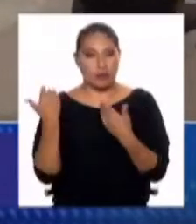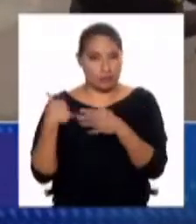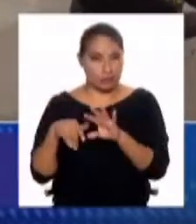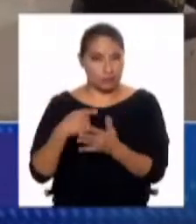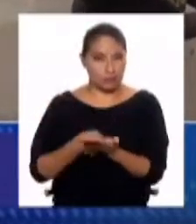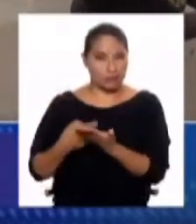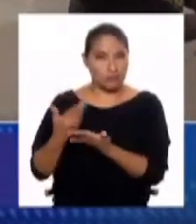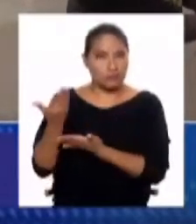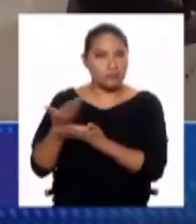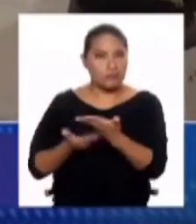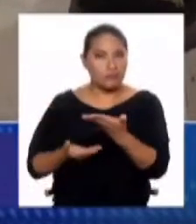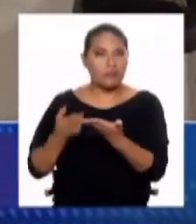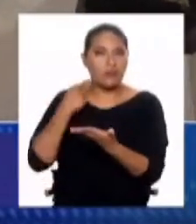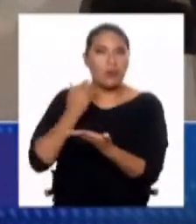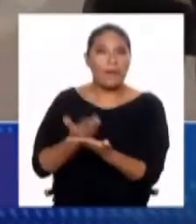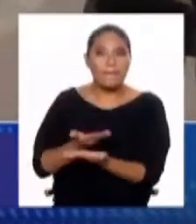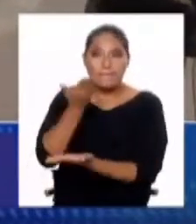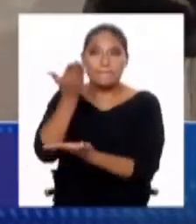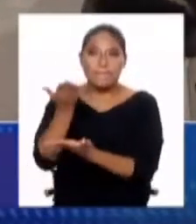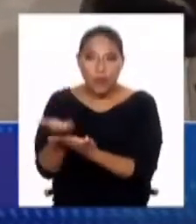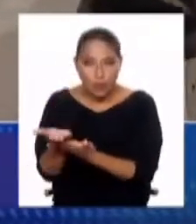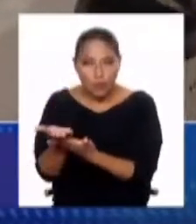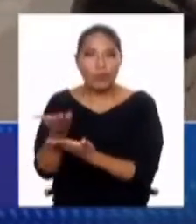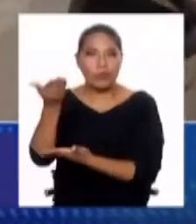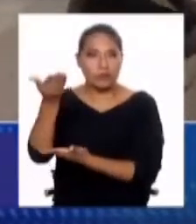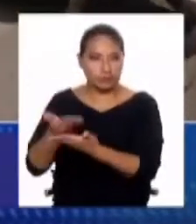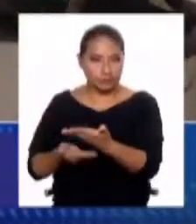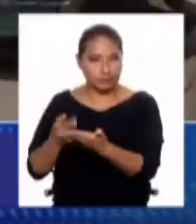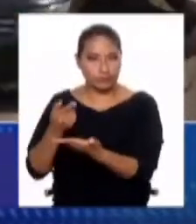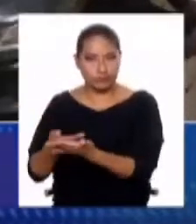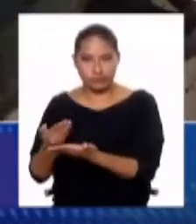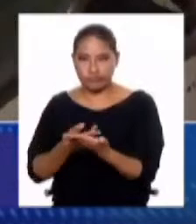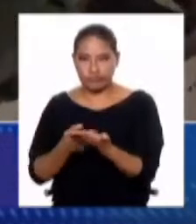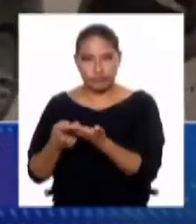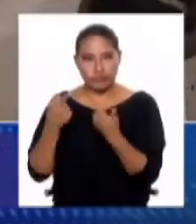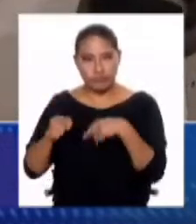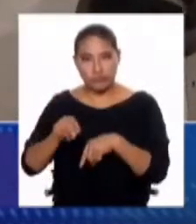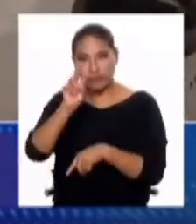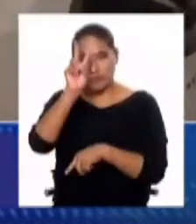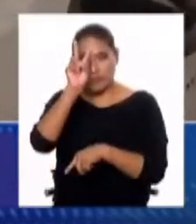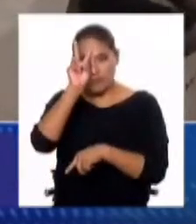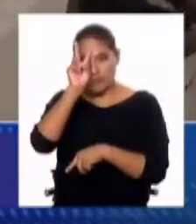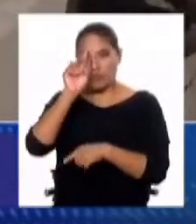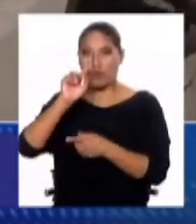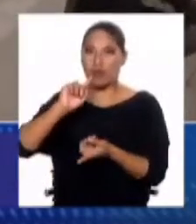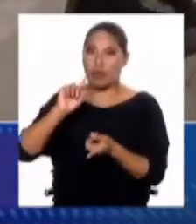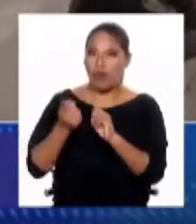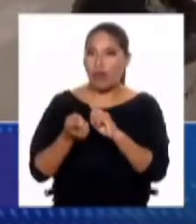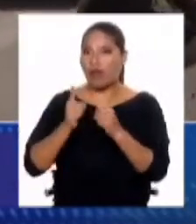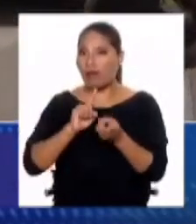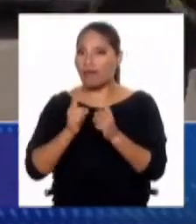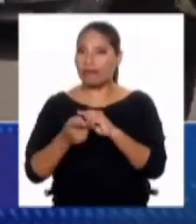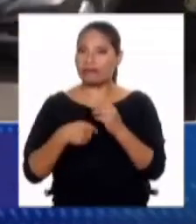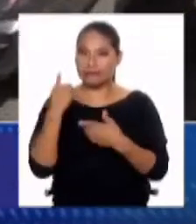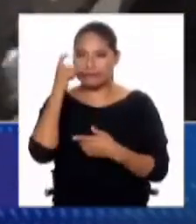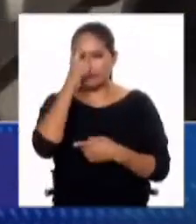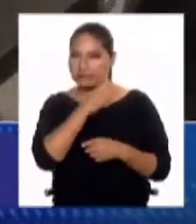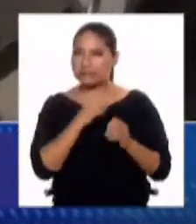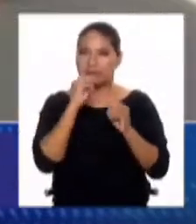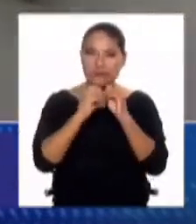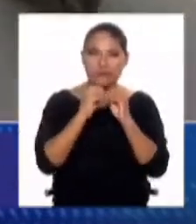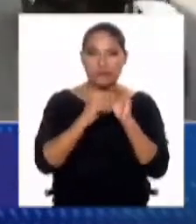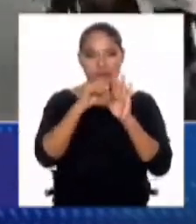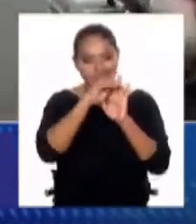por ejemplo, las distintas propuestas que tienen que ver con ese tipo de planteamiento en el Perú se están volviendo muy complejas de